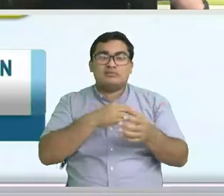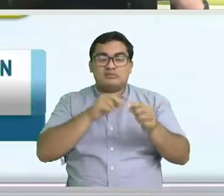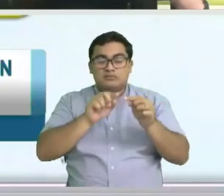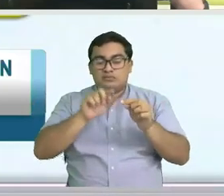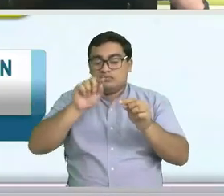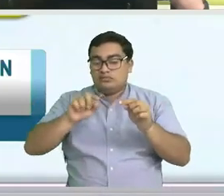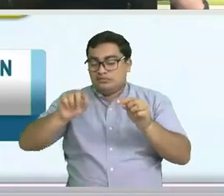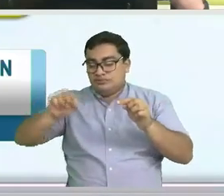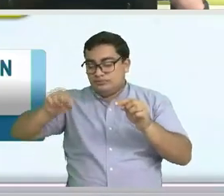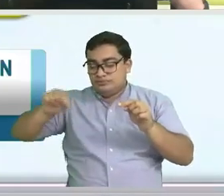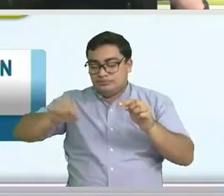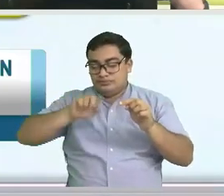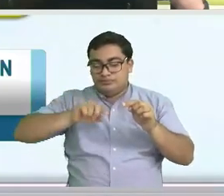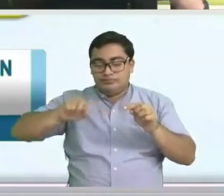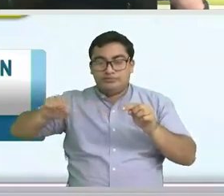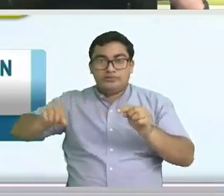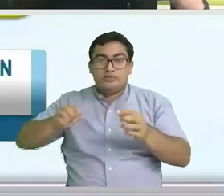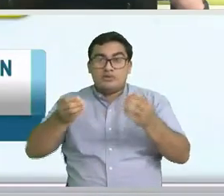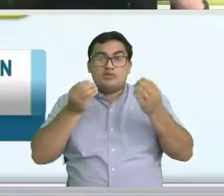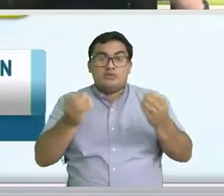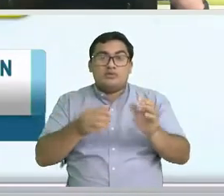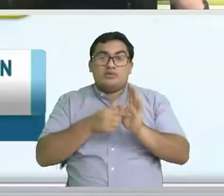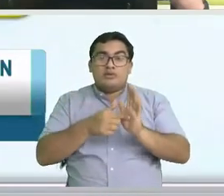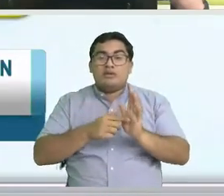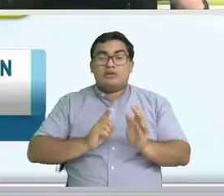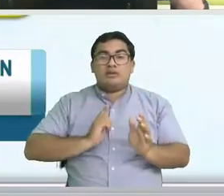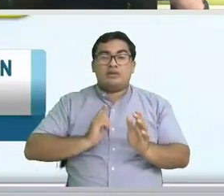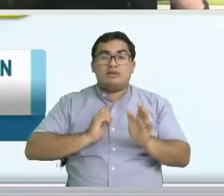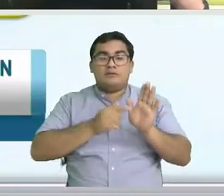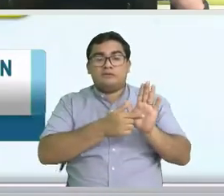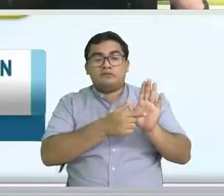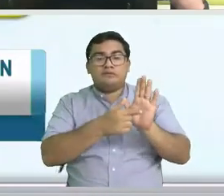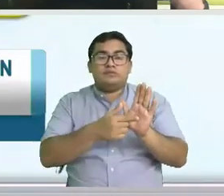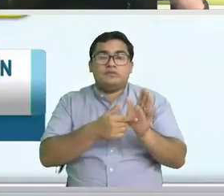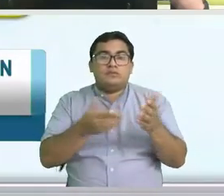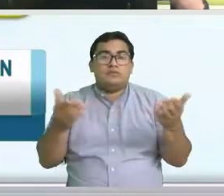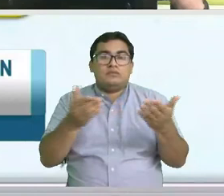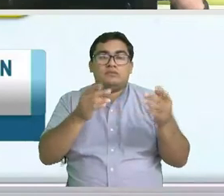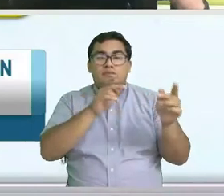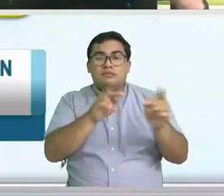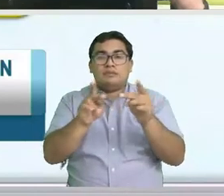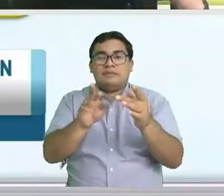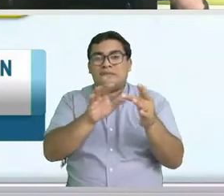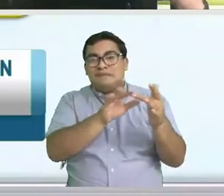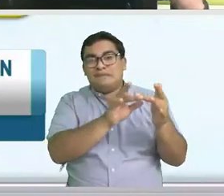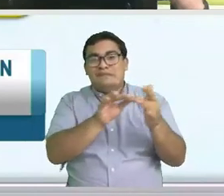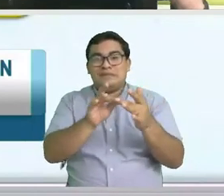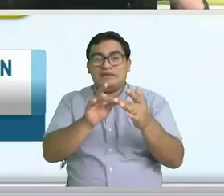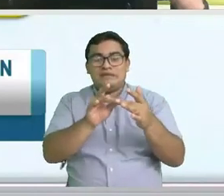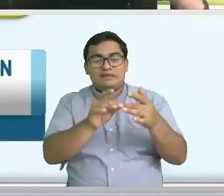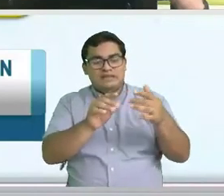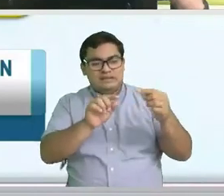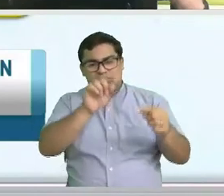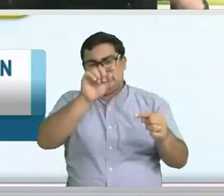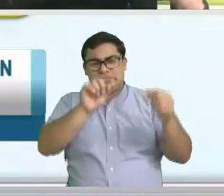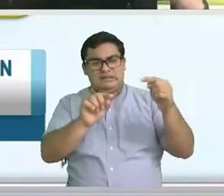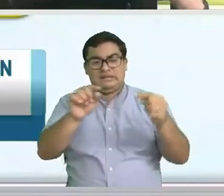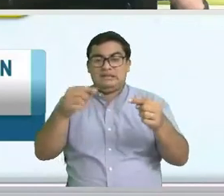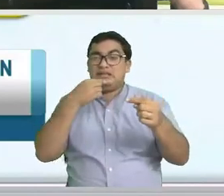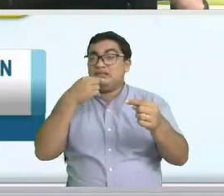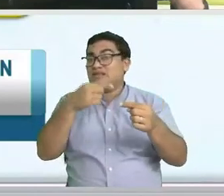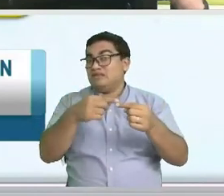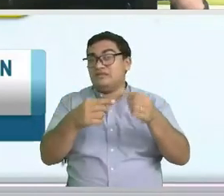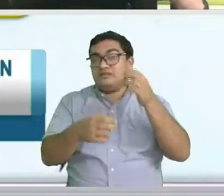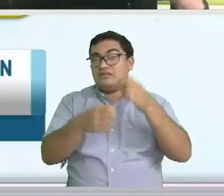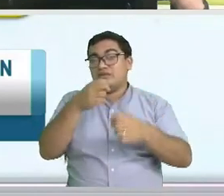los electroencefalogramas en muchas ocasiones tienen resultados que nosotros los especialistas leemos como alterados, pero no